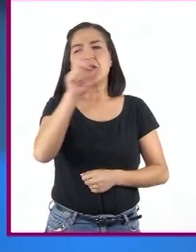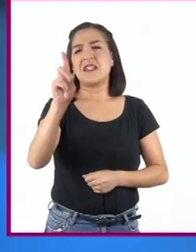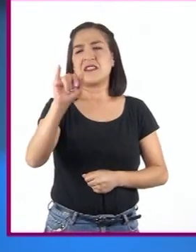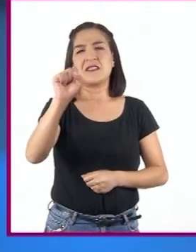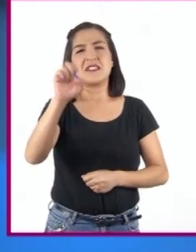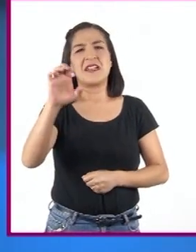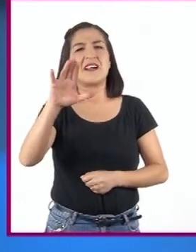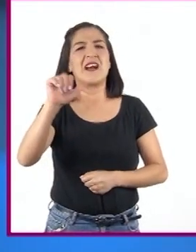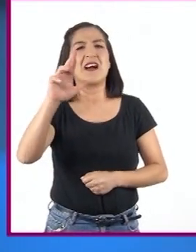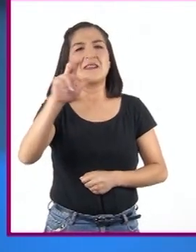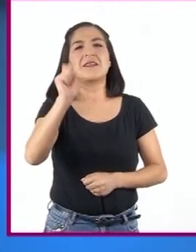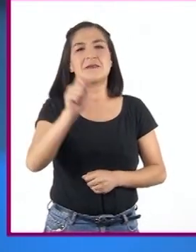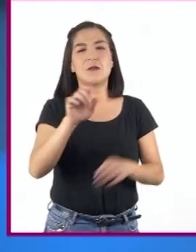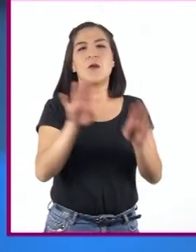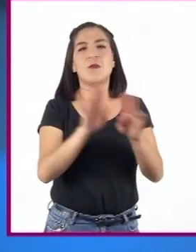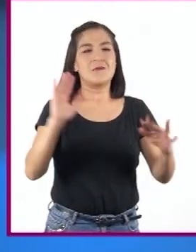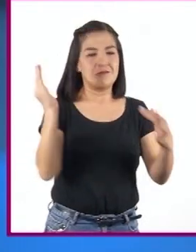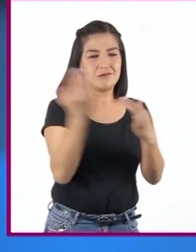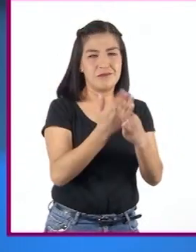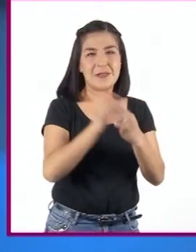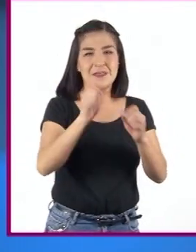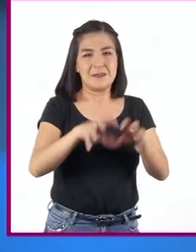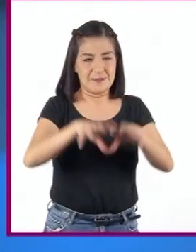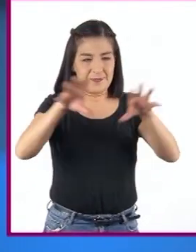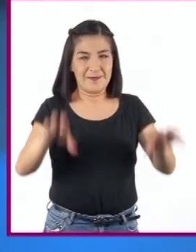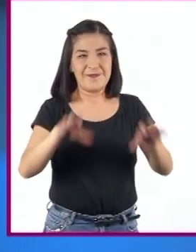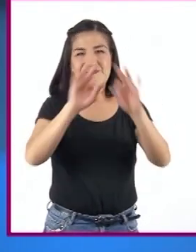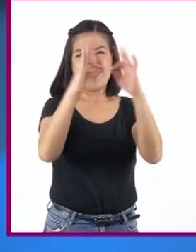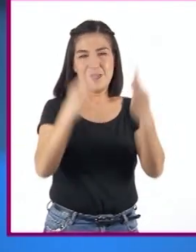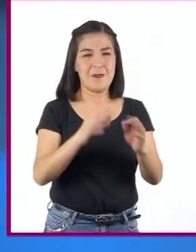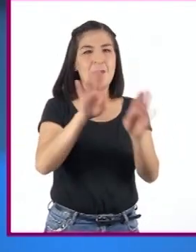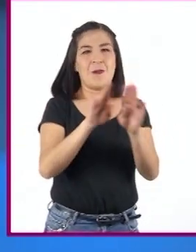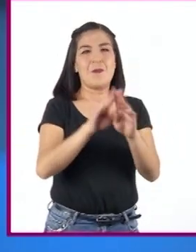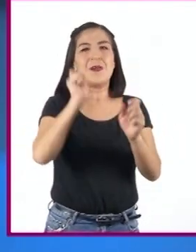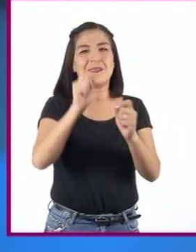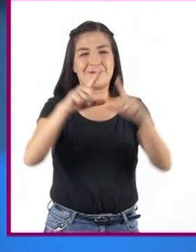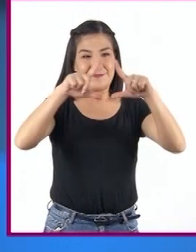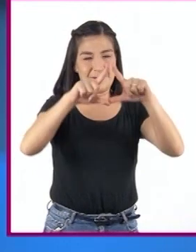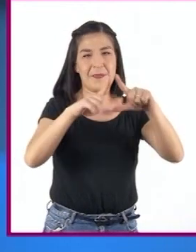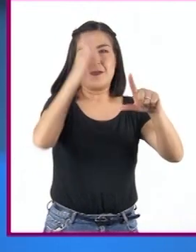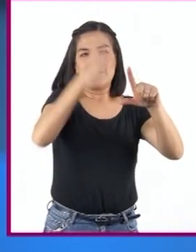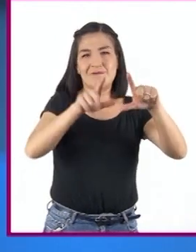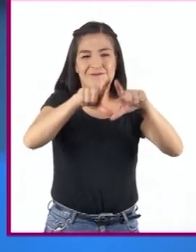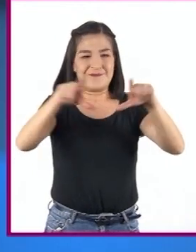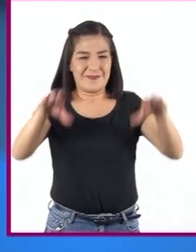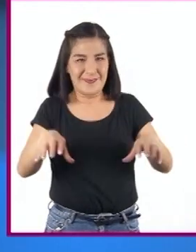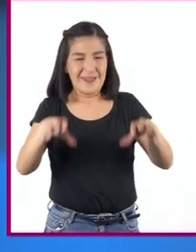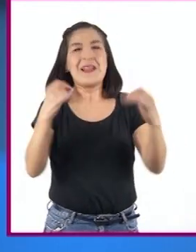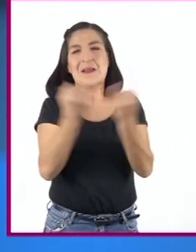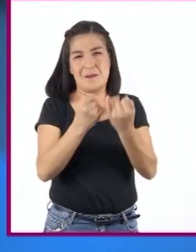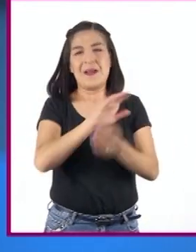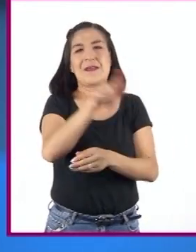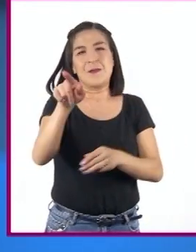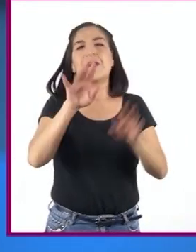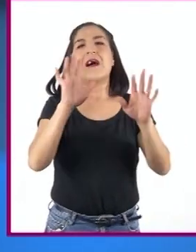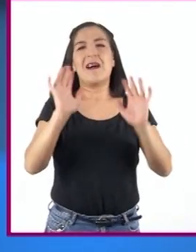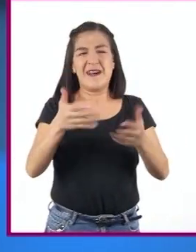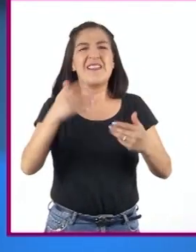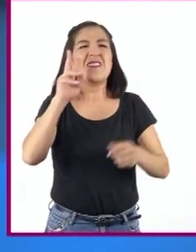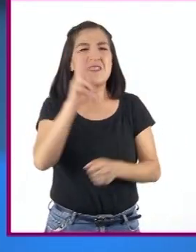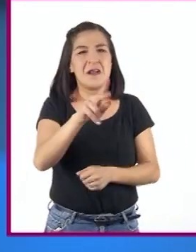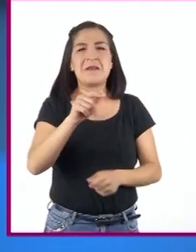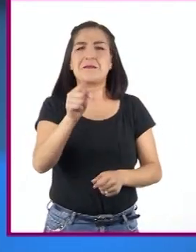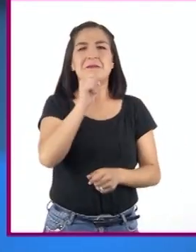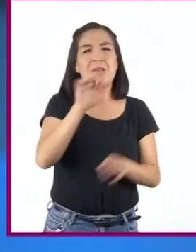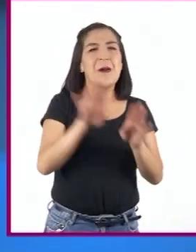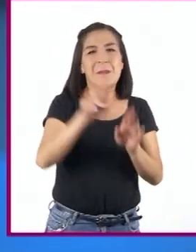que significa dividir a una figura en 2 partes iguales. Ahí lo tienen. Seguramente muchos de ustedes ni siquiera